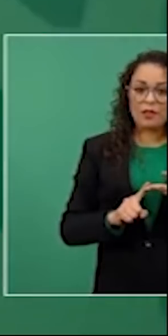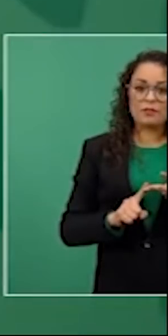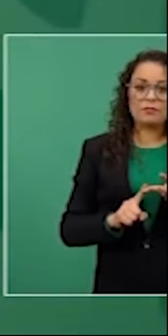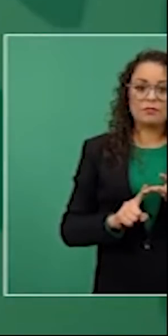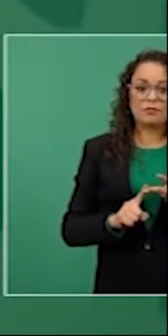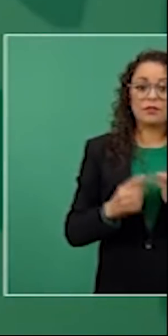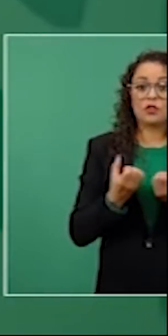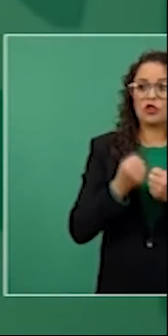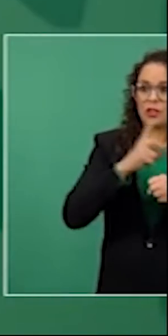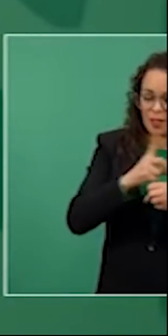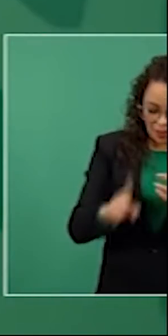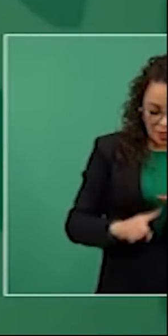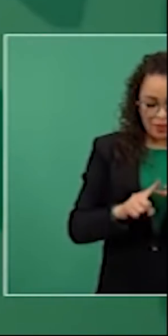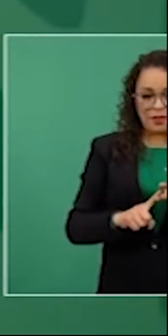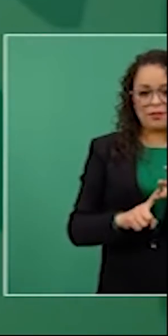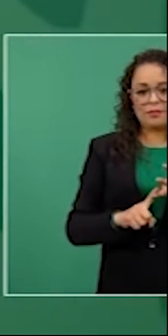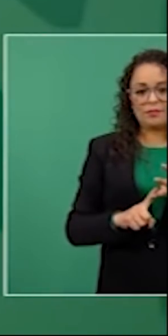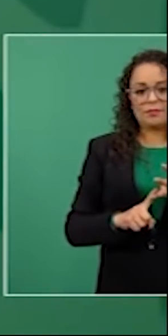democracia en la sociedad, democracia